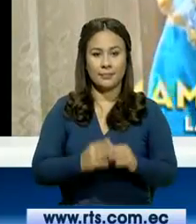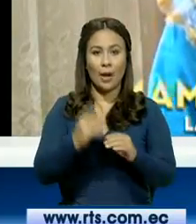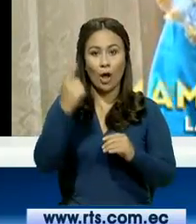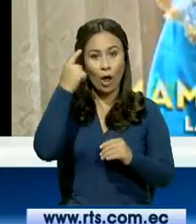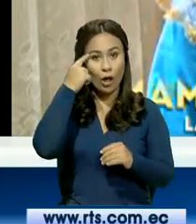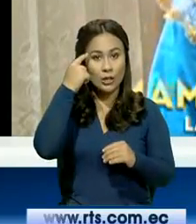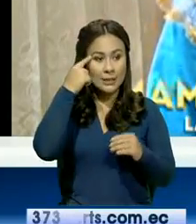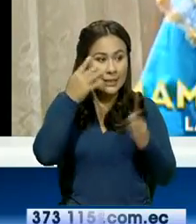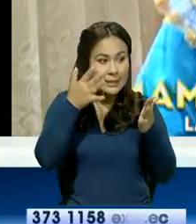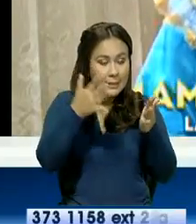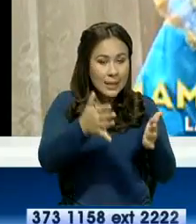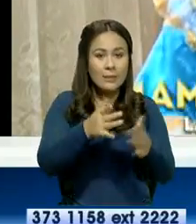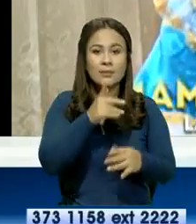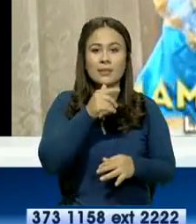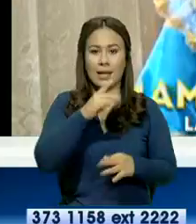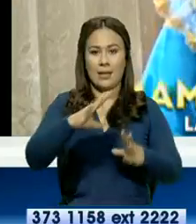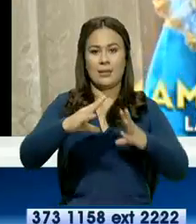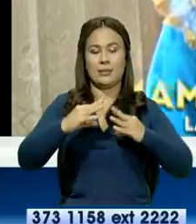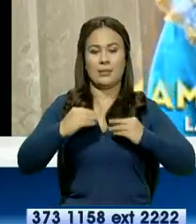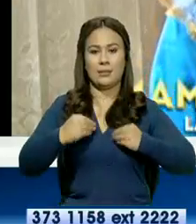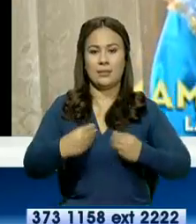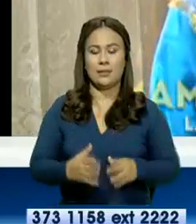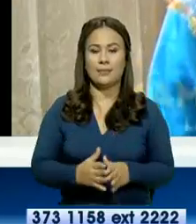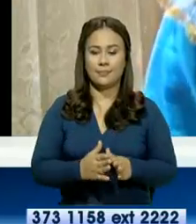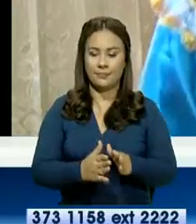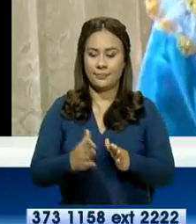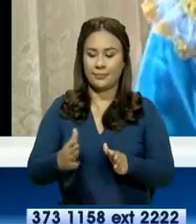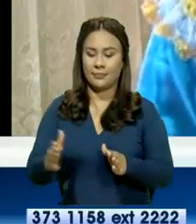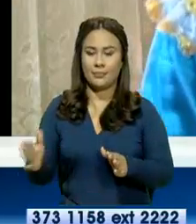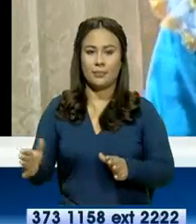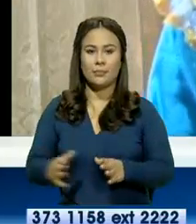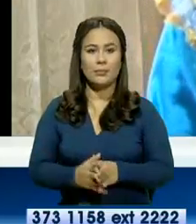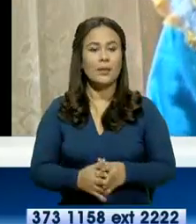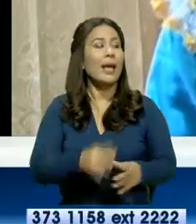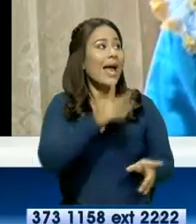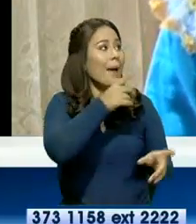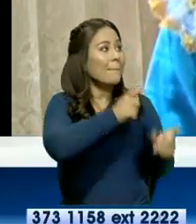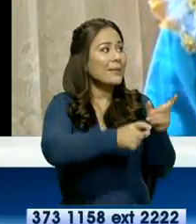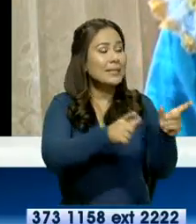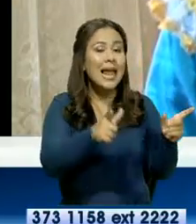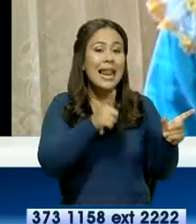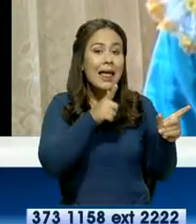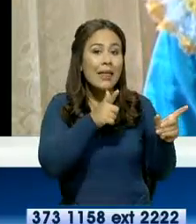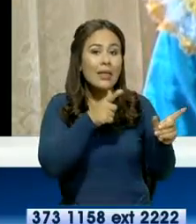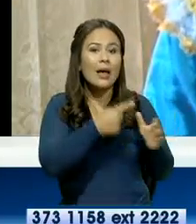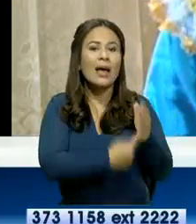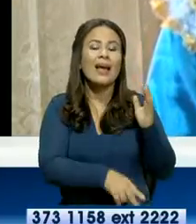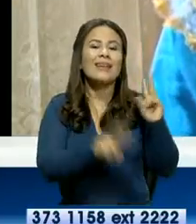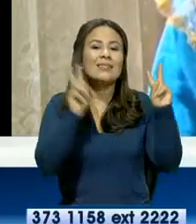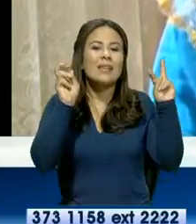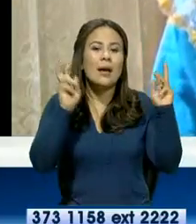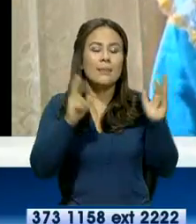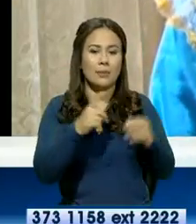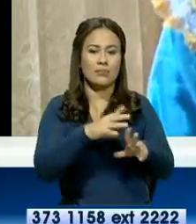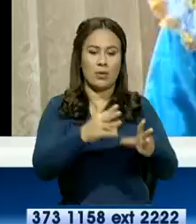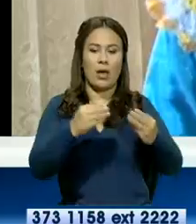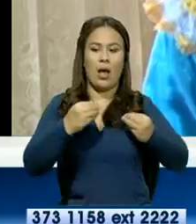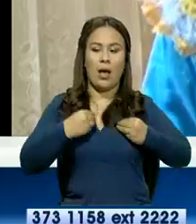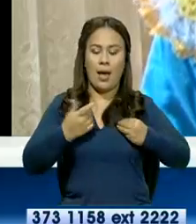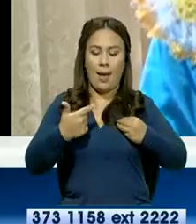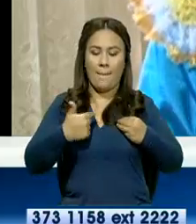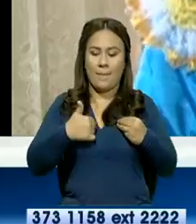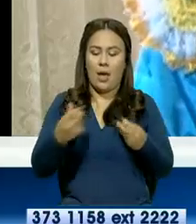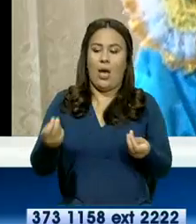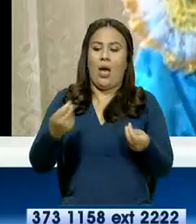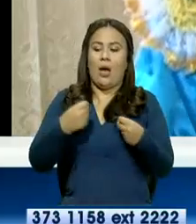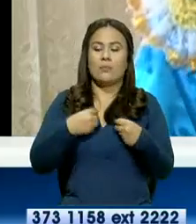conciencia de la aceptación y la responsabilidad que tiene para los latacungueños esta honrosa designación, que